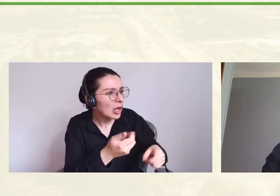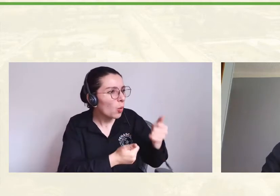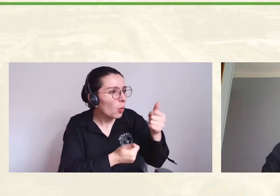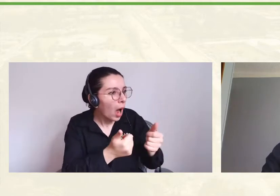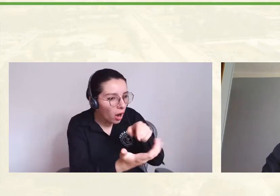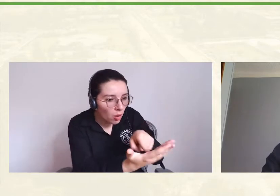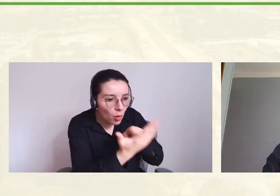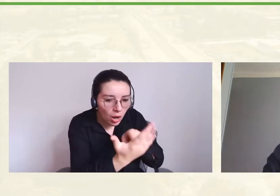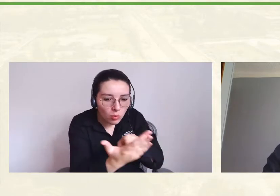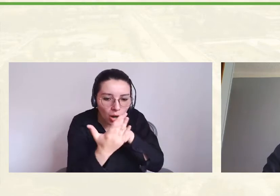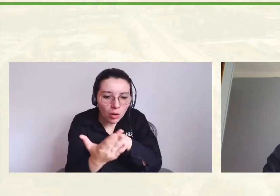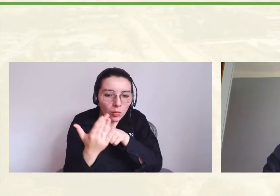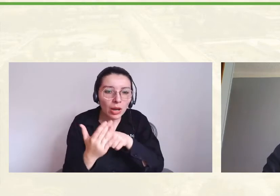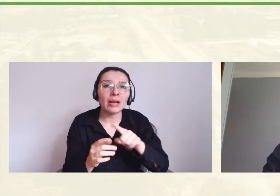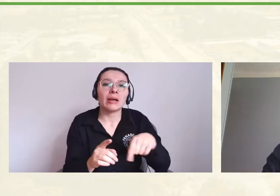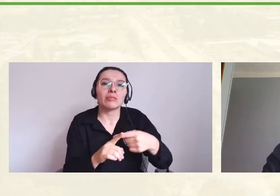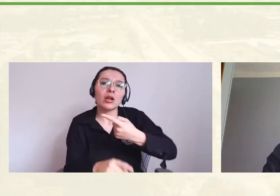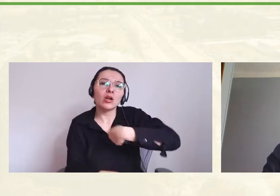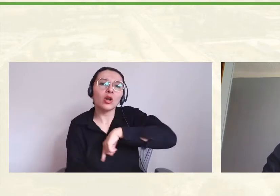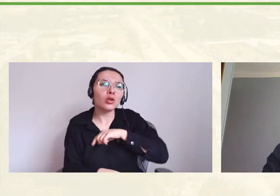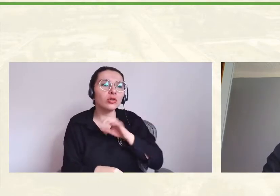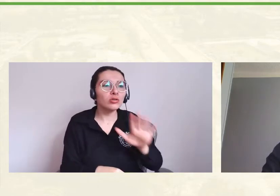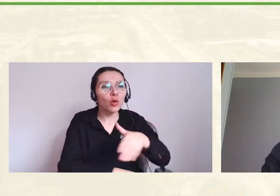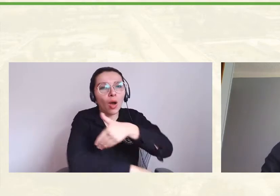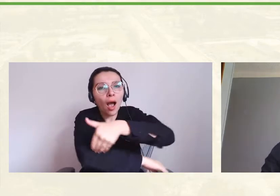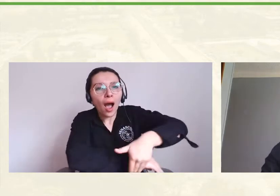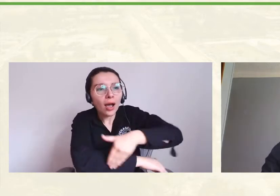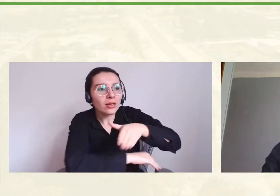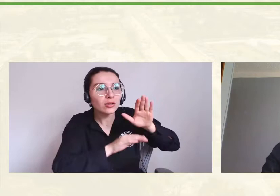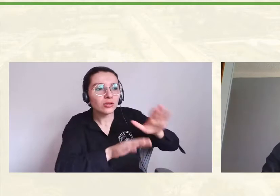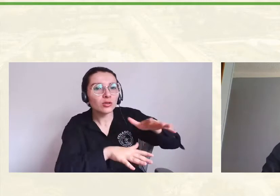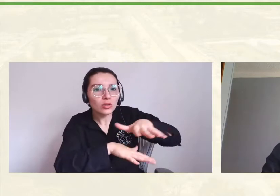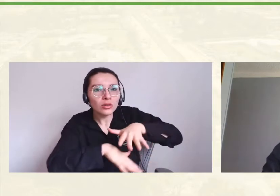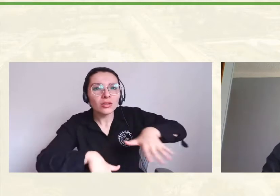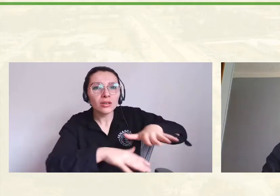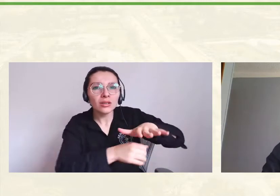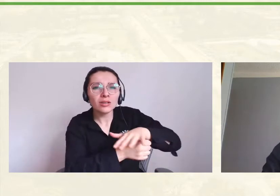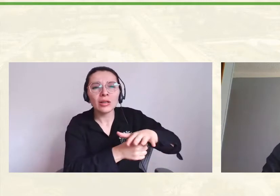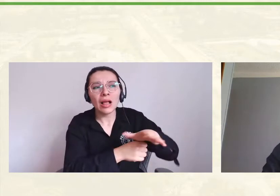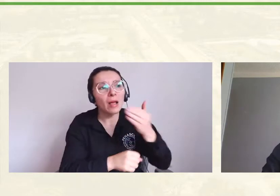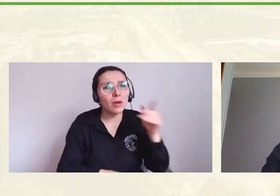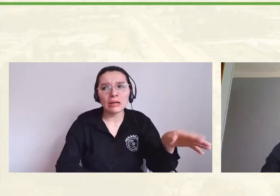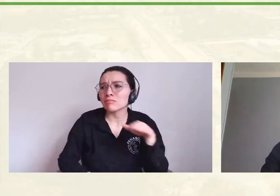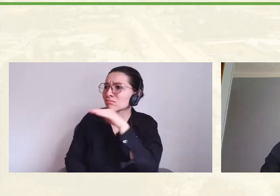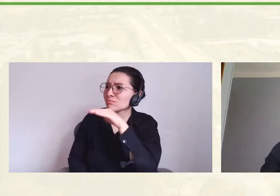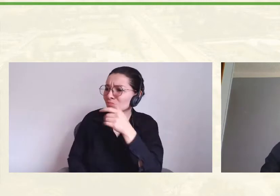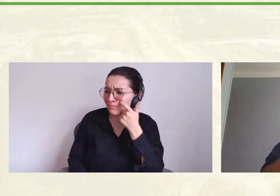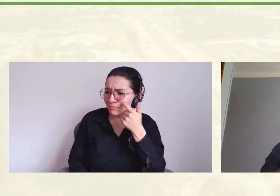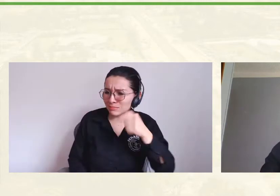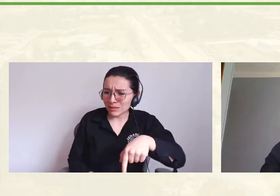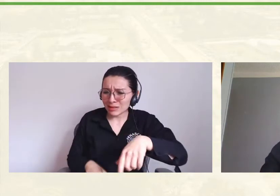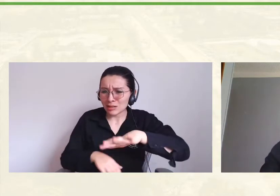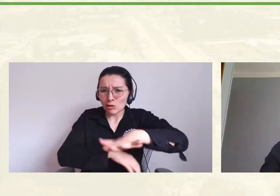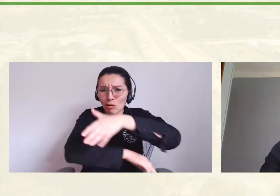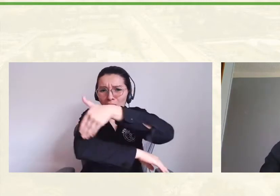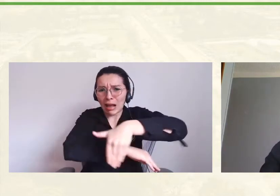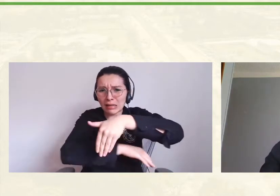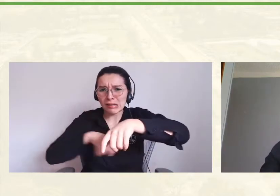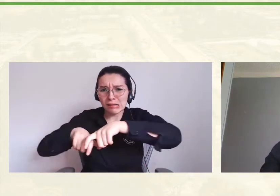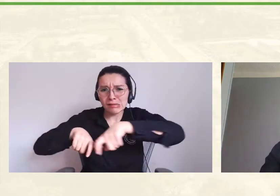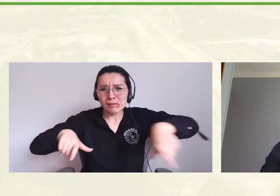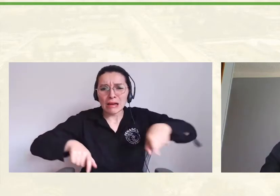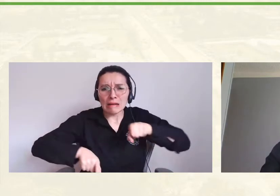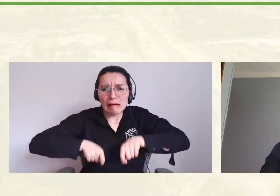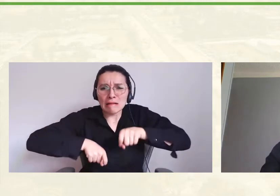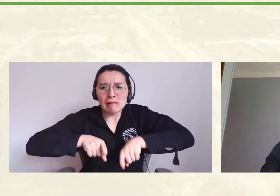digamos, y caminando las calles que ellos nos dicen como, oiga, mire, esta es la calle que queremos arreglar, mire las condiciones, y digamos, esas vivencias desde